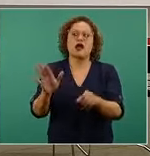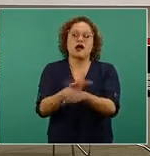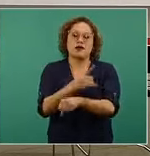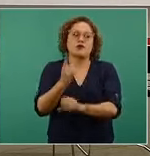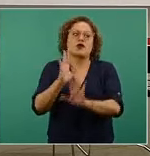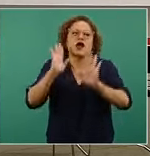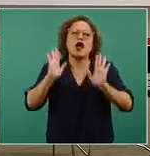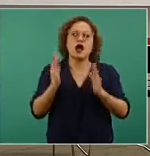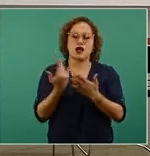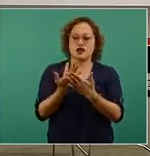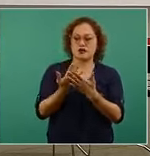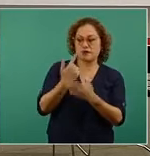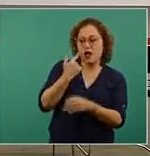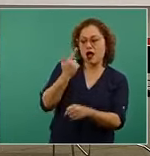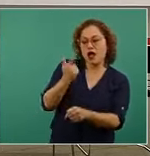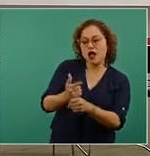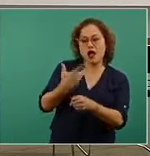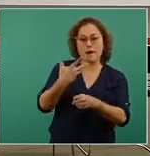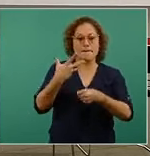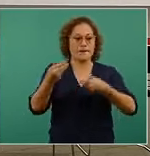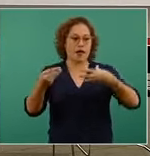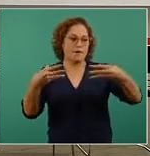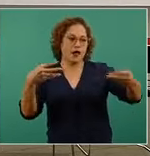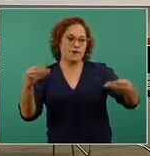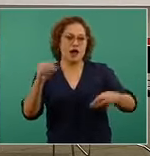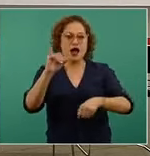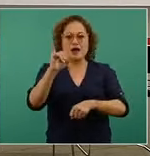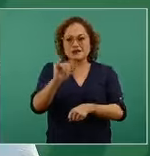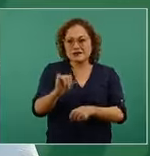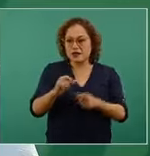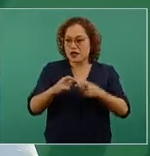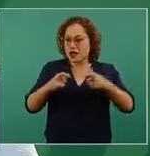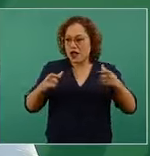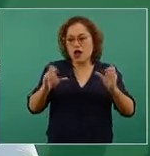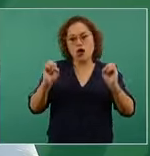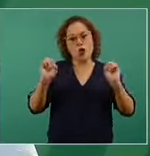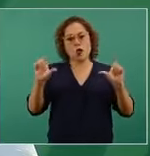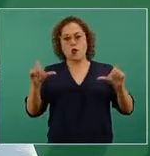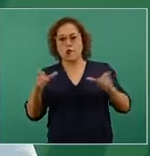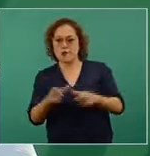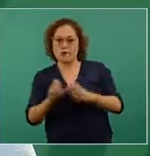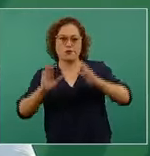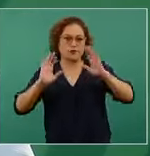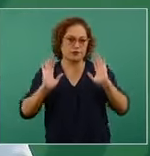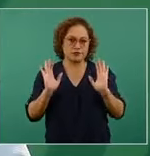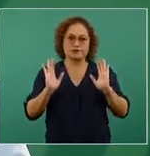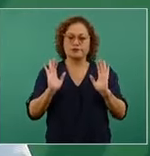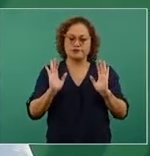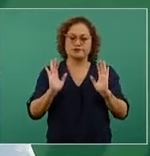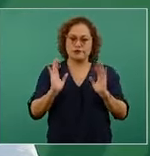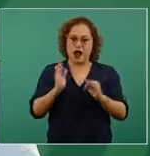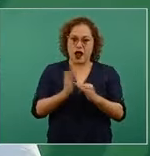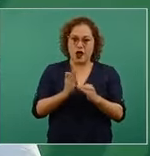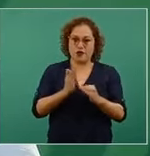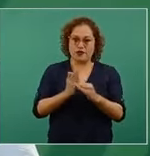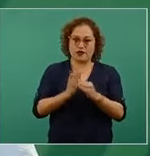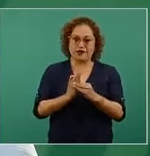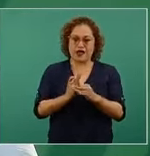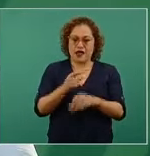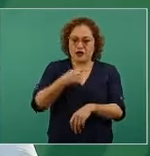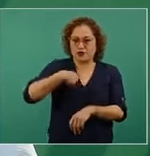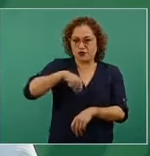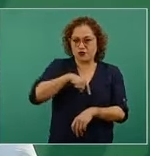contagios no es decir que tanto incrementa en comparación de los casos que tenemos actualmente hacer una estimación